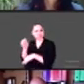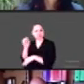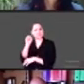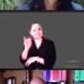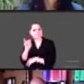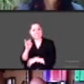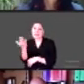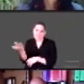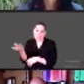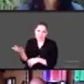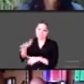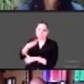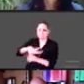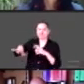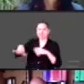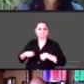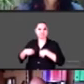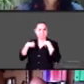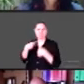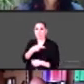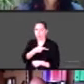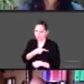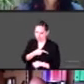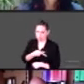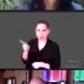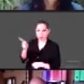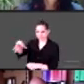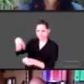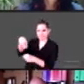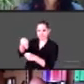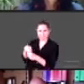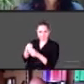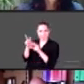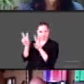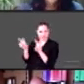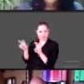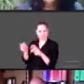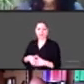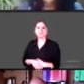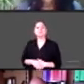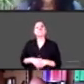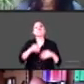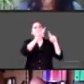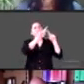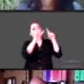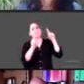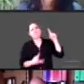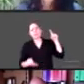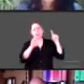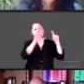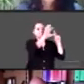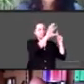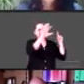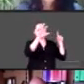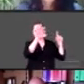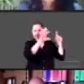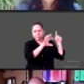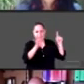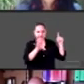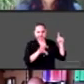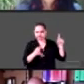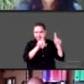pobreza. Cuando ya empezamos a analizar por grupos geográficos, en esta dicotomía que siempre